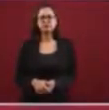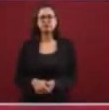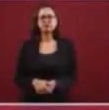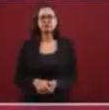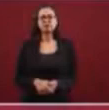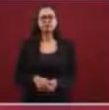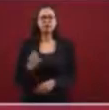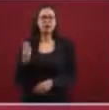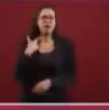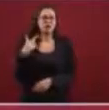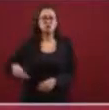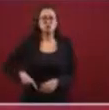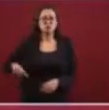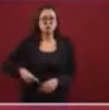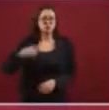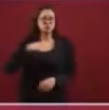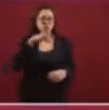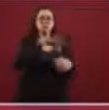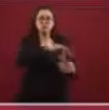los anteriores gobiernos